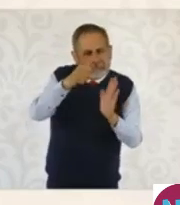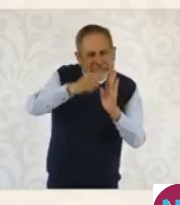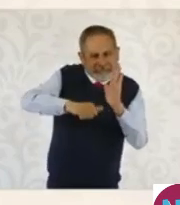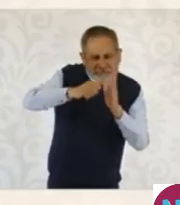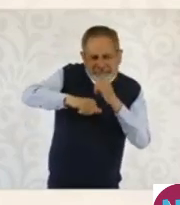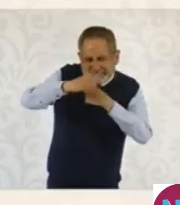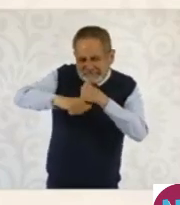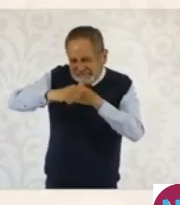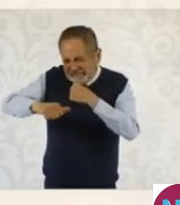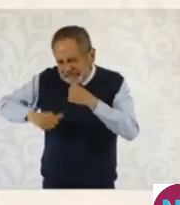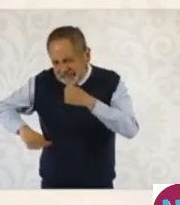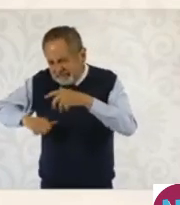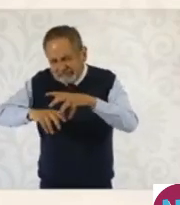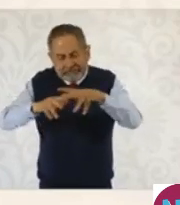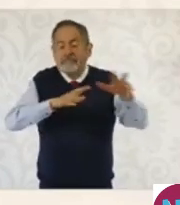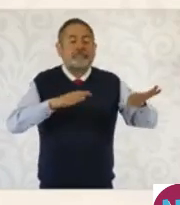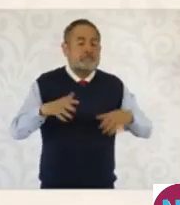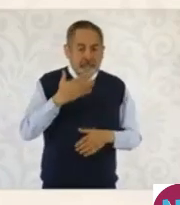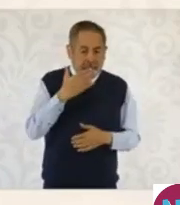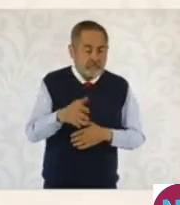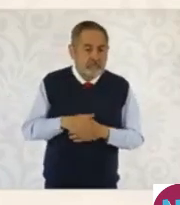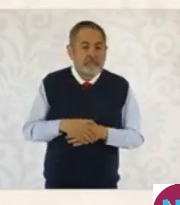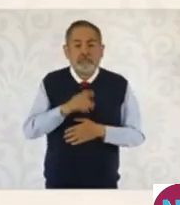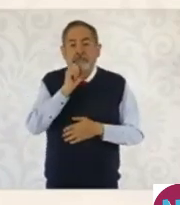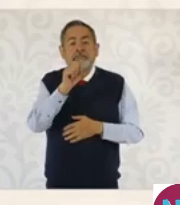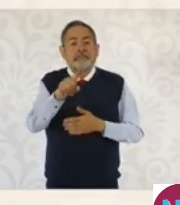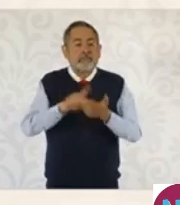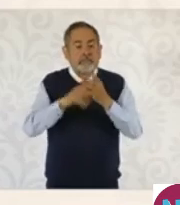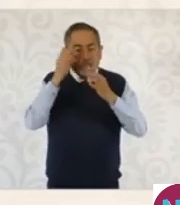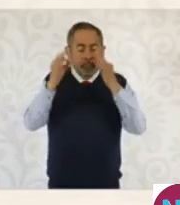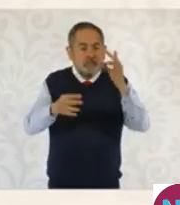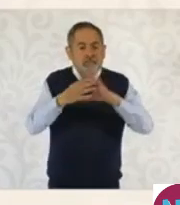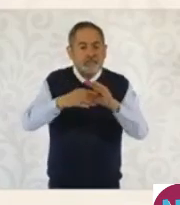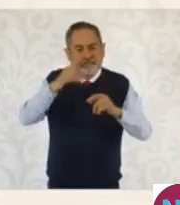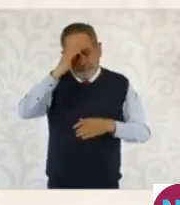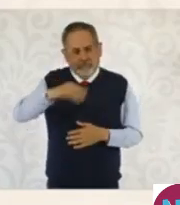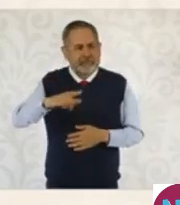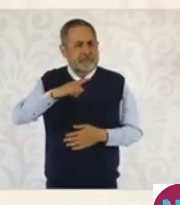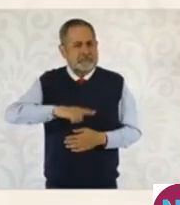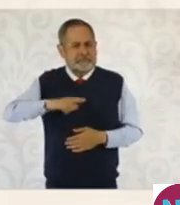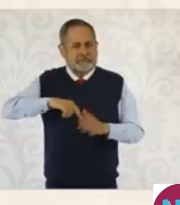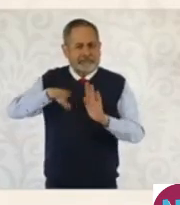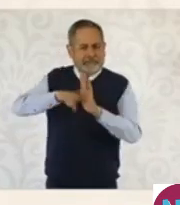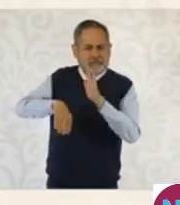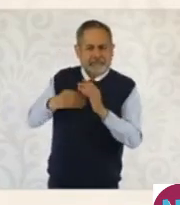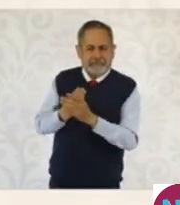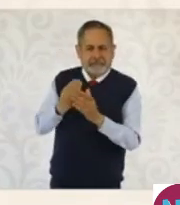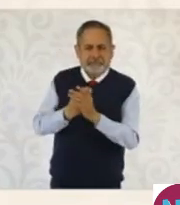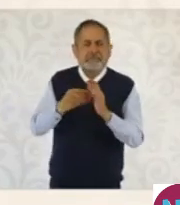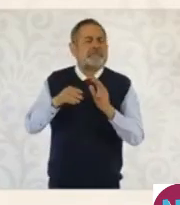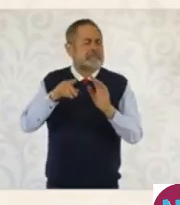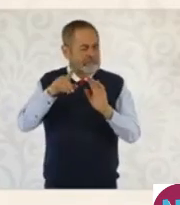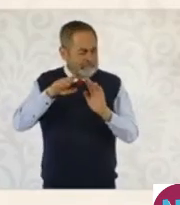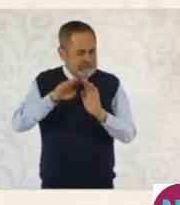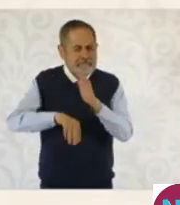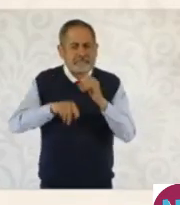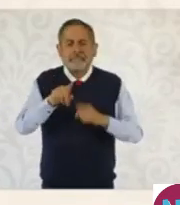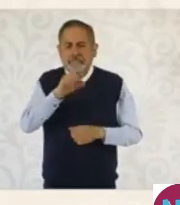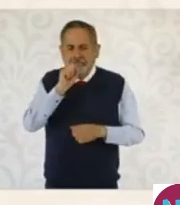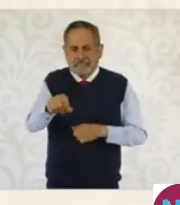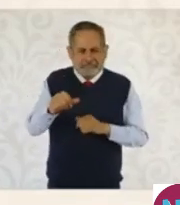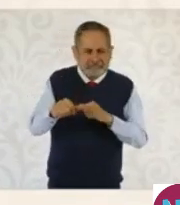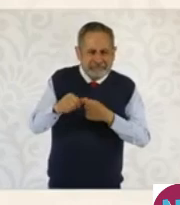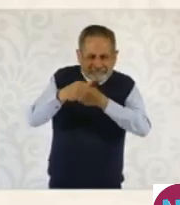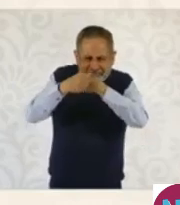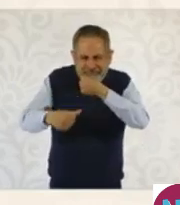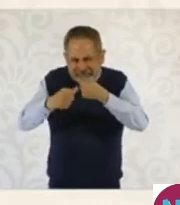comenzando a realizar los procedimientos de la campaña de urología. Son en este caso 20